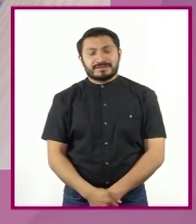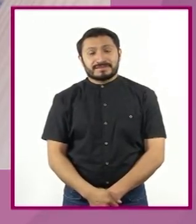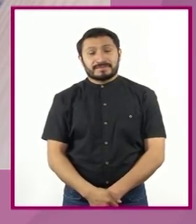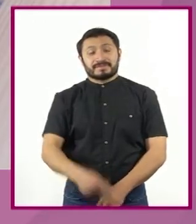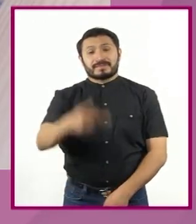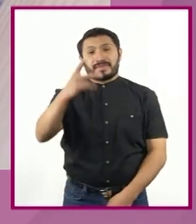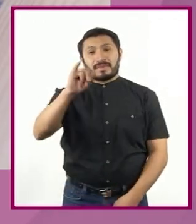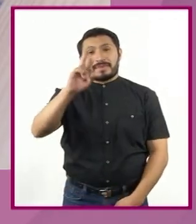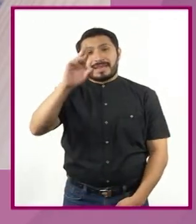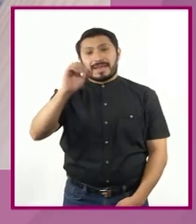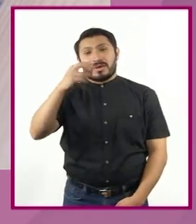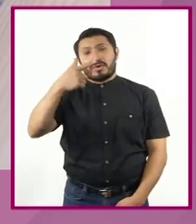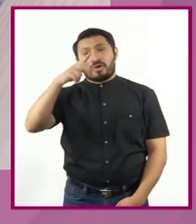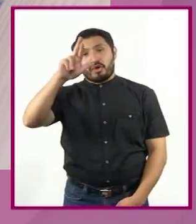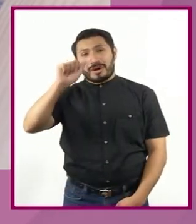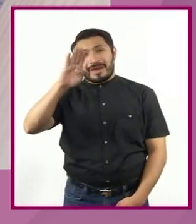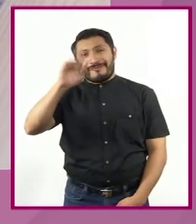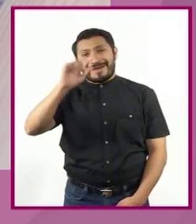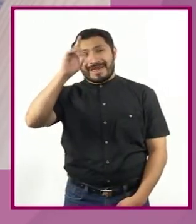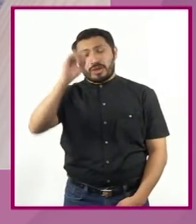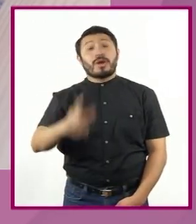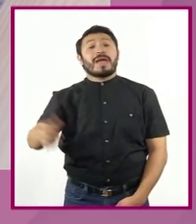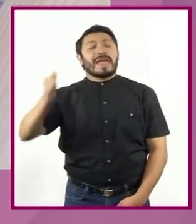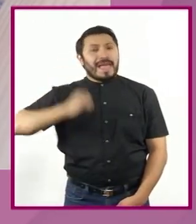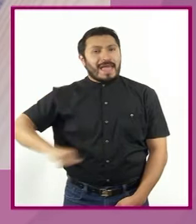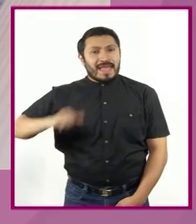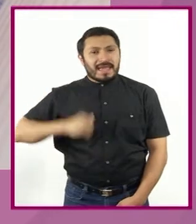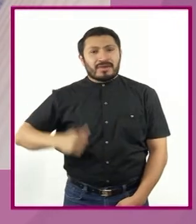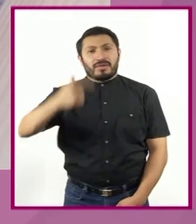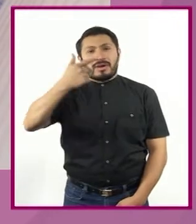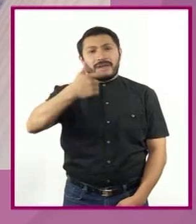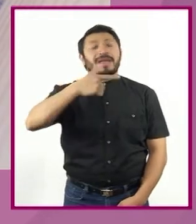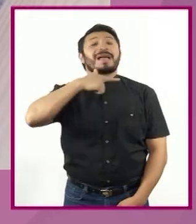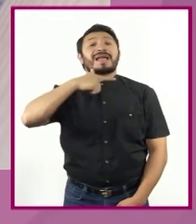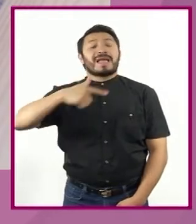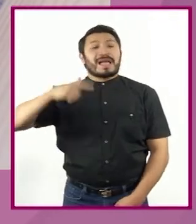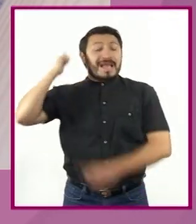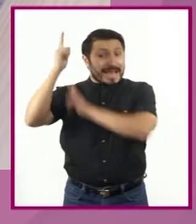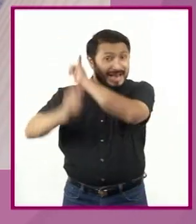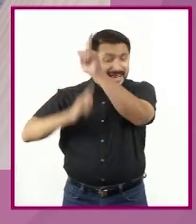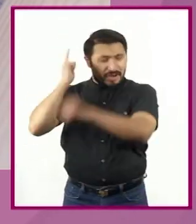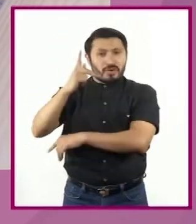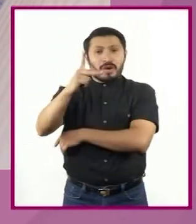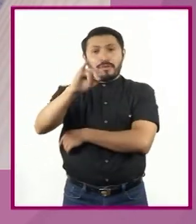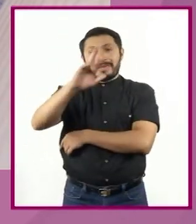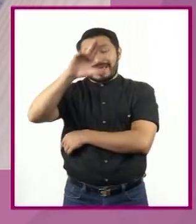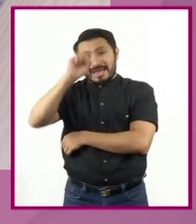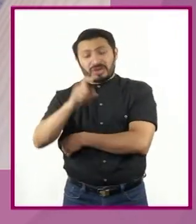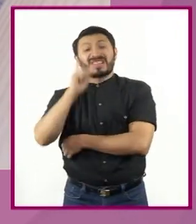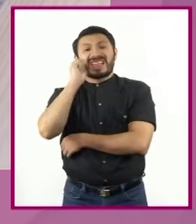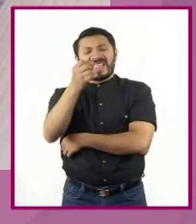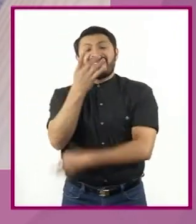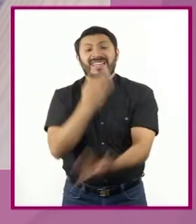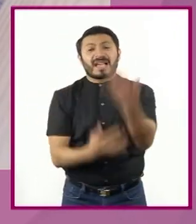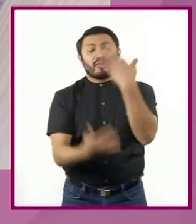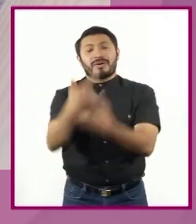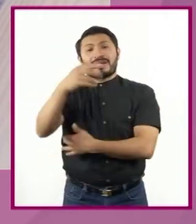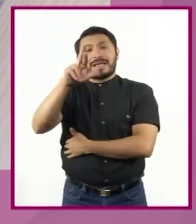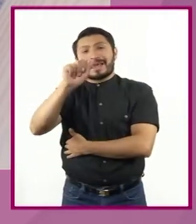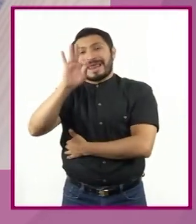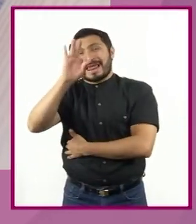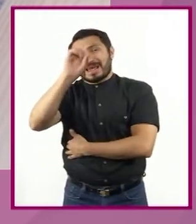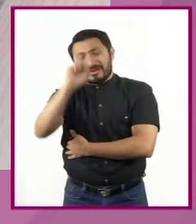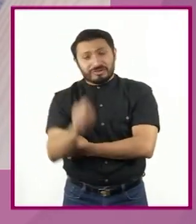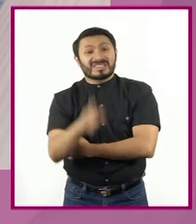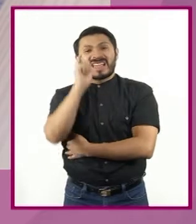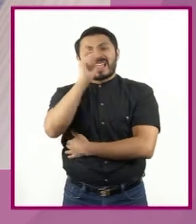El pirograbado, del griego piros, que significa fuego, y grafos, escritura, quiere